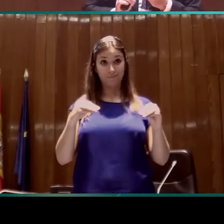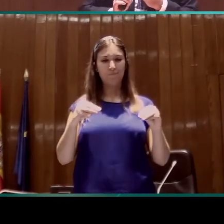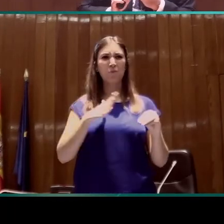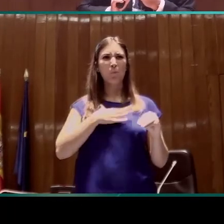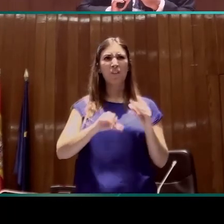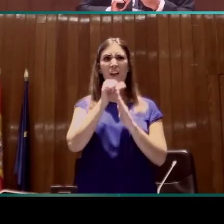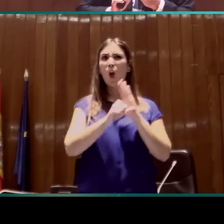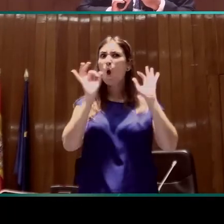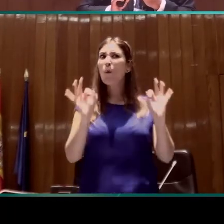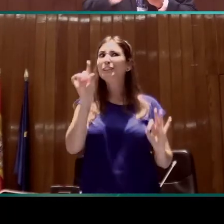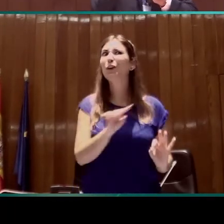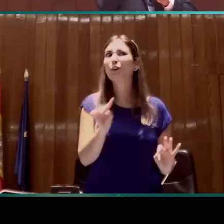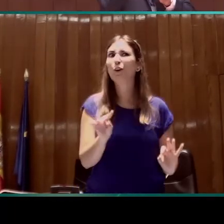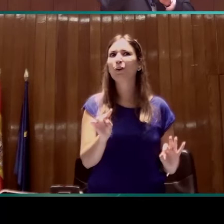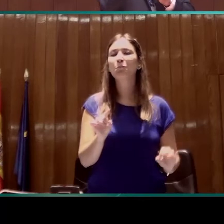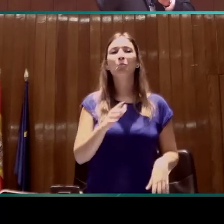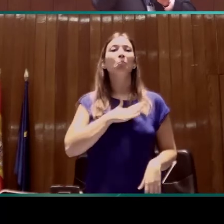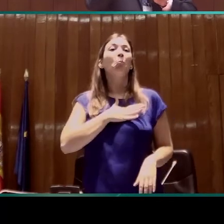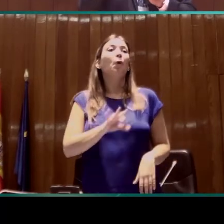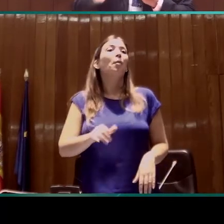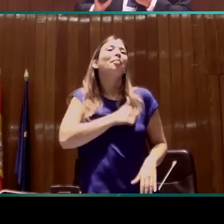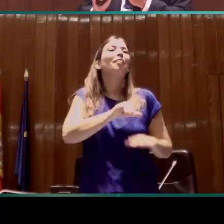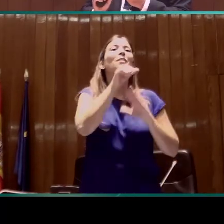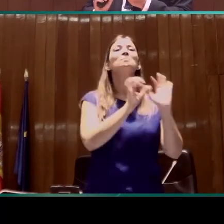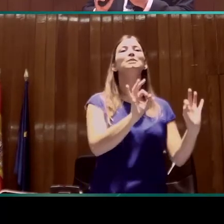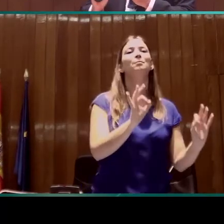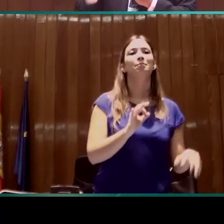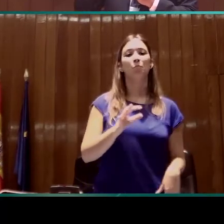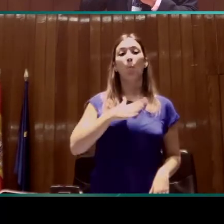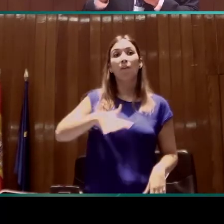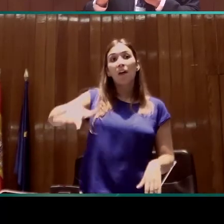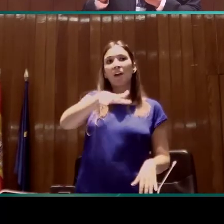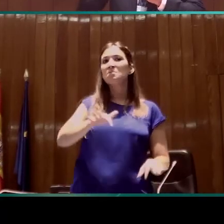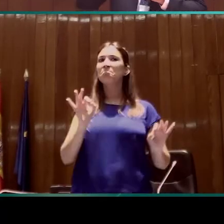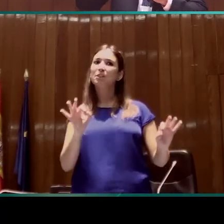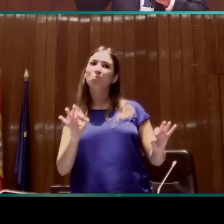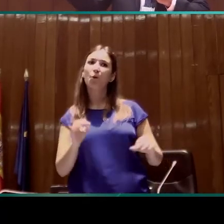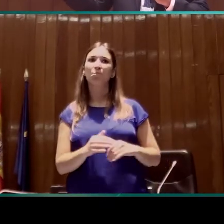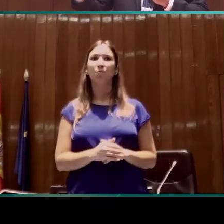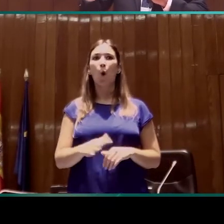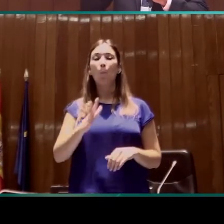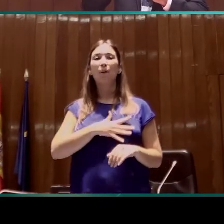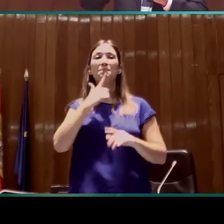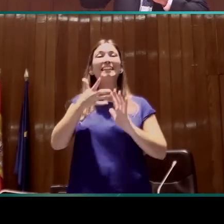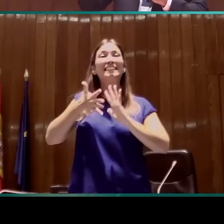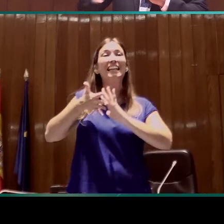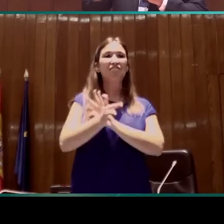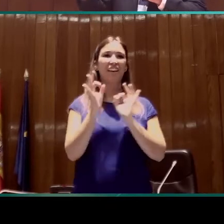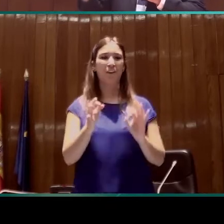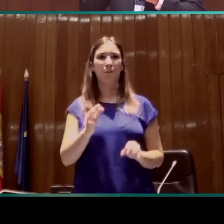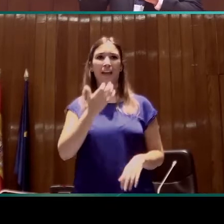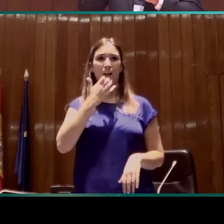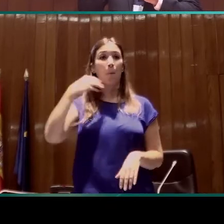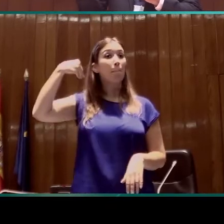la configuración de la mano, pueden compartir la localización o pueden compartir la semántica, es decir, que pera y